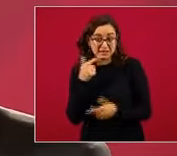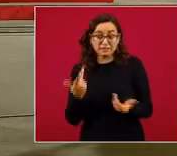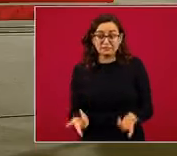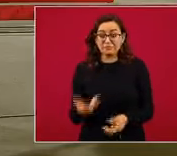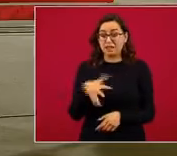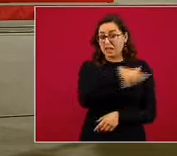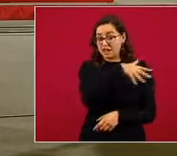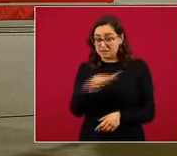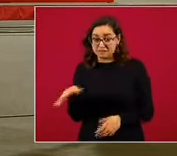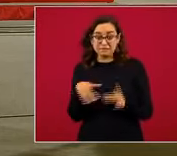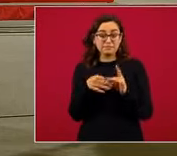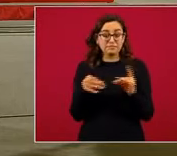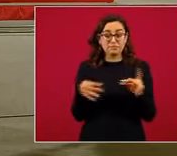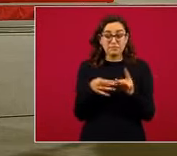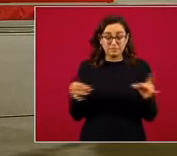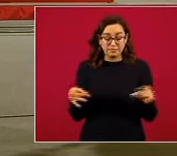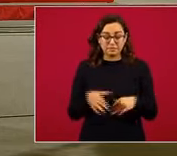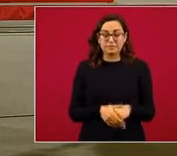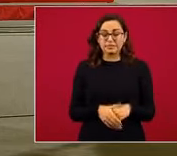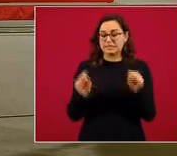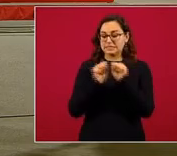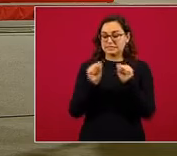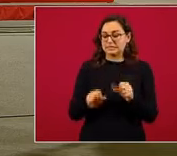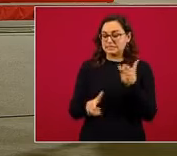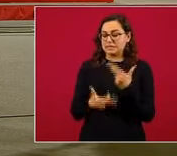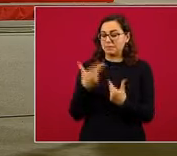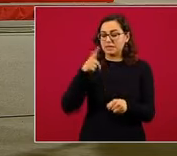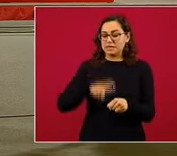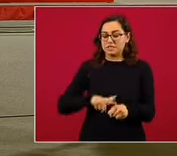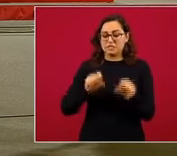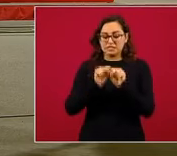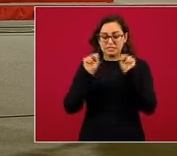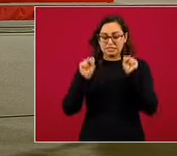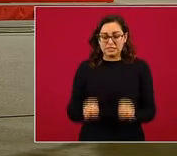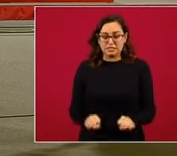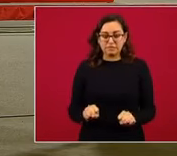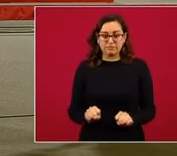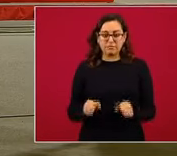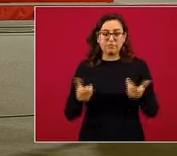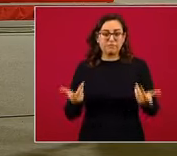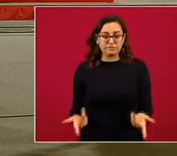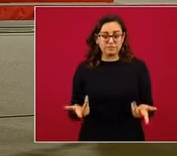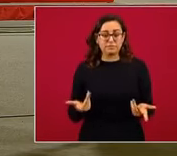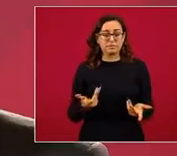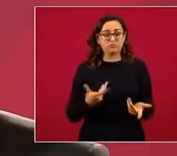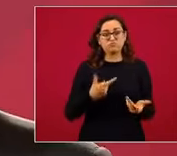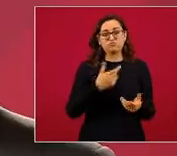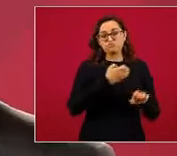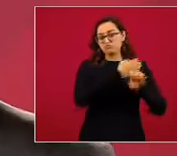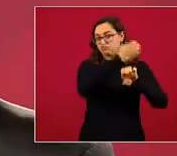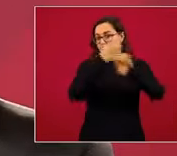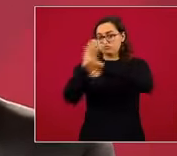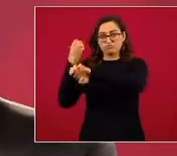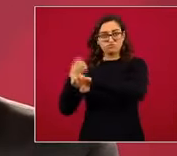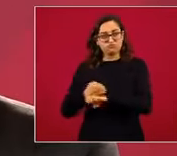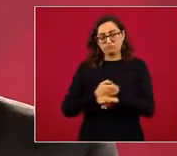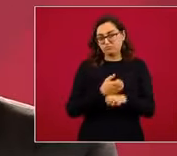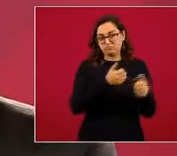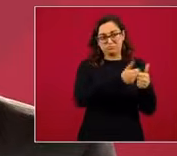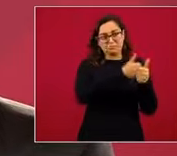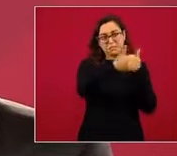generales. El Sistema Nacional de Salud en México está descentralizado para ciertas funciones, pero hay